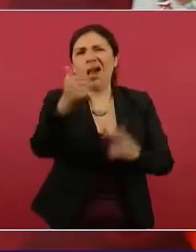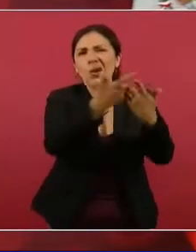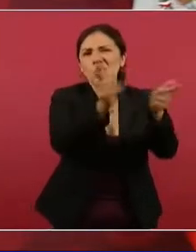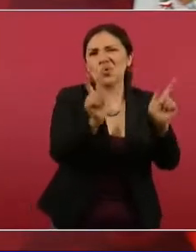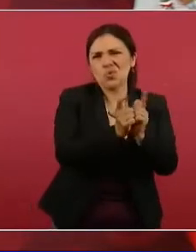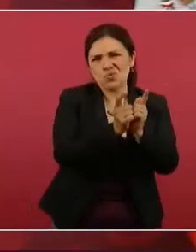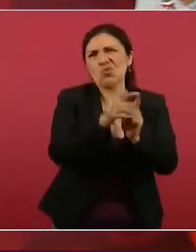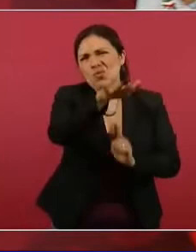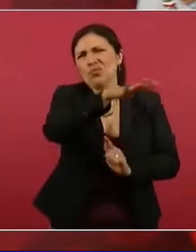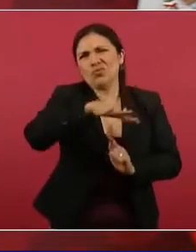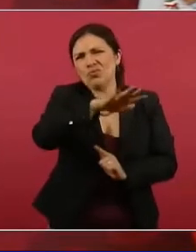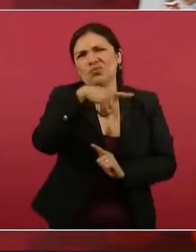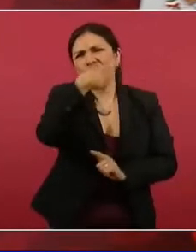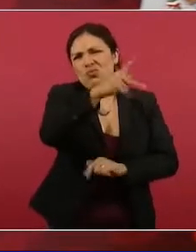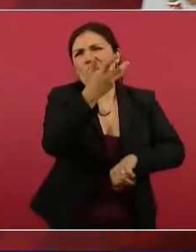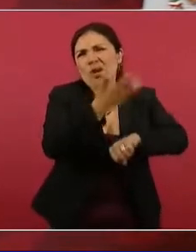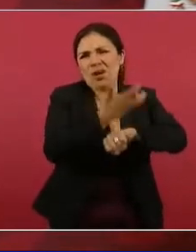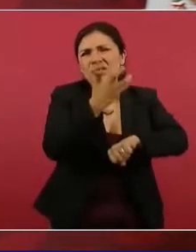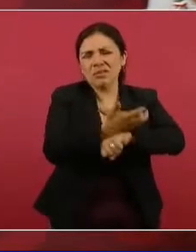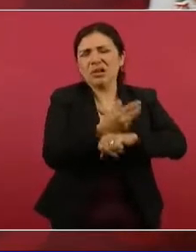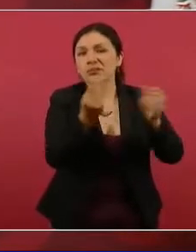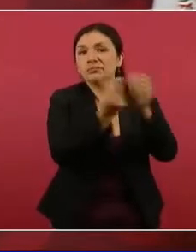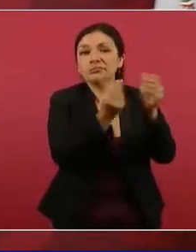al interior de Estados Unidos: